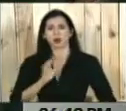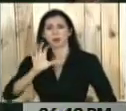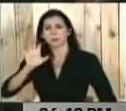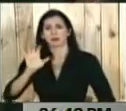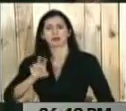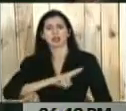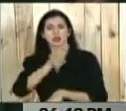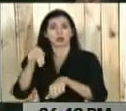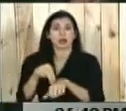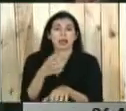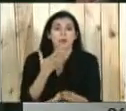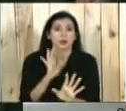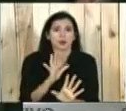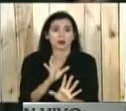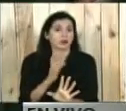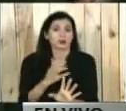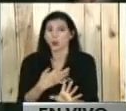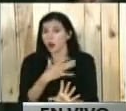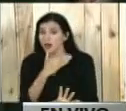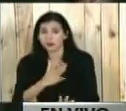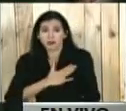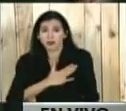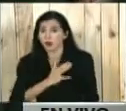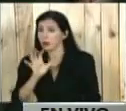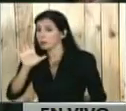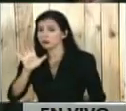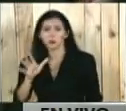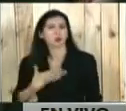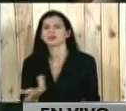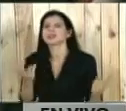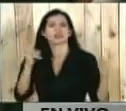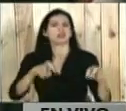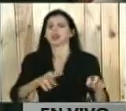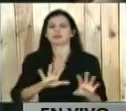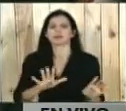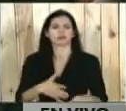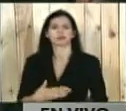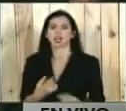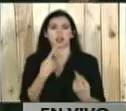nacional, porque si no nos sentáramos ahí, ¿no? Cada quien puede sentirse